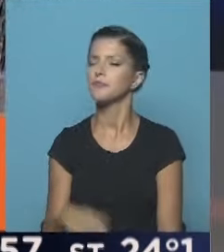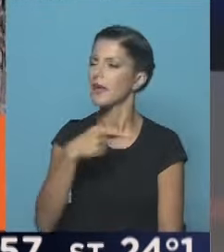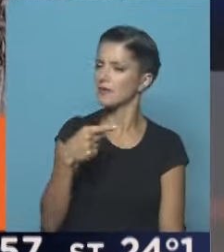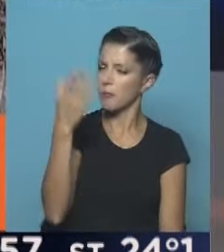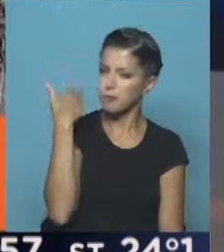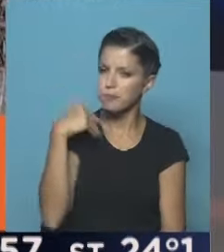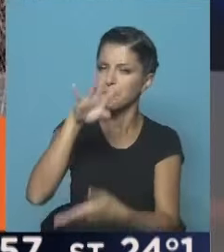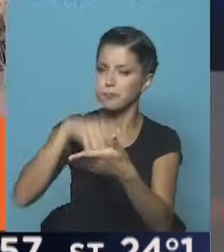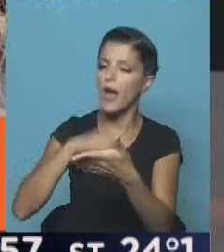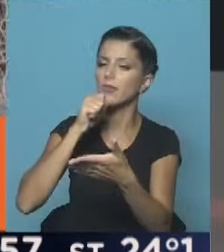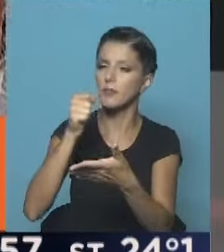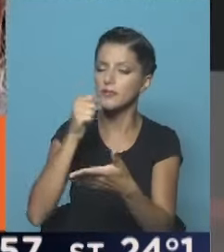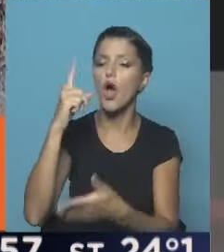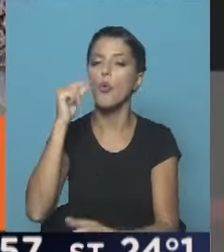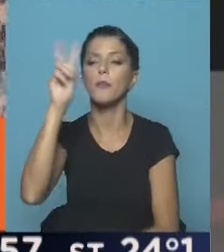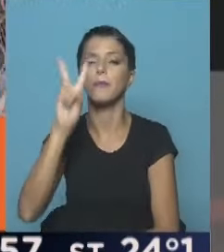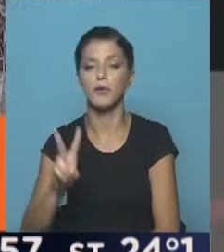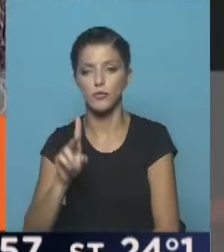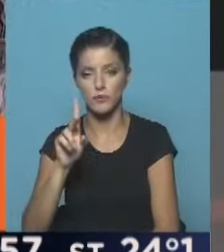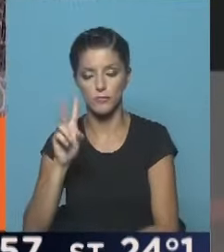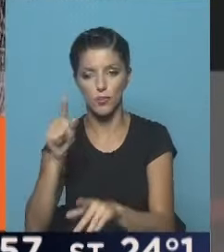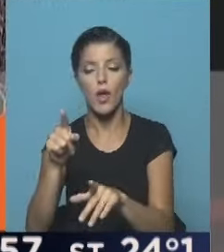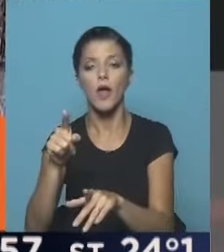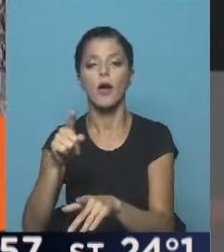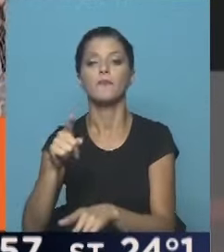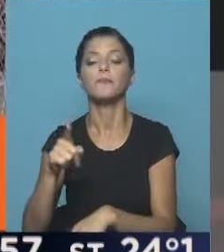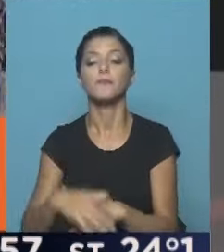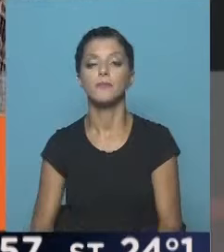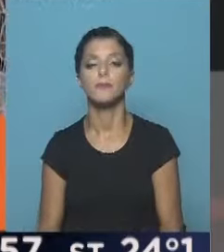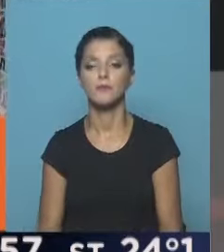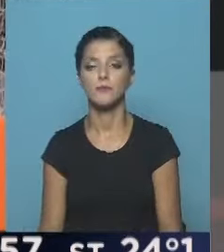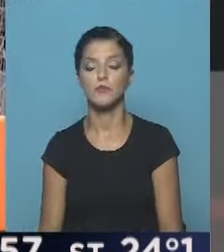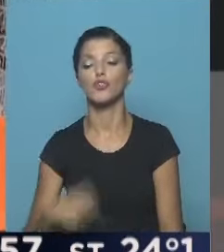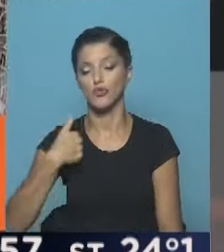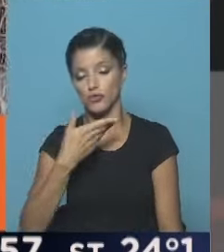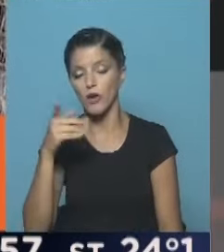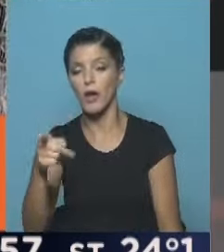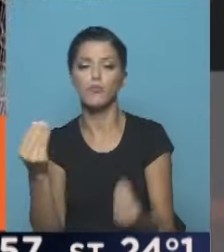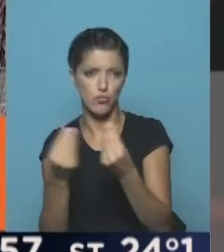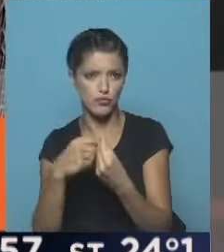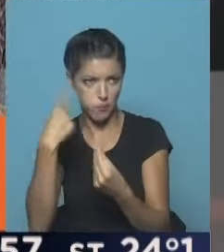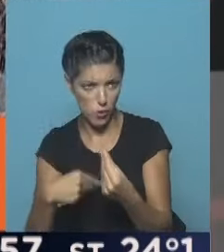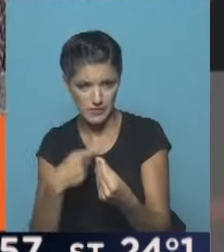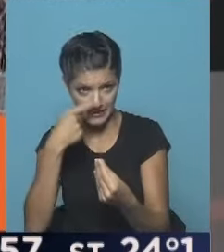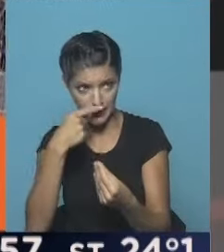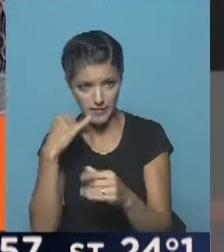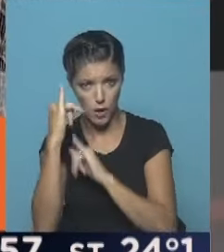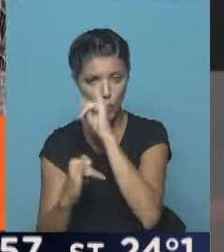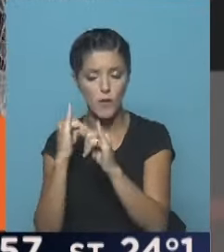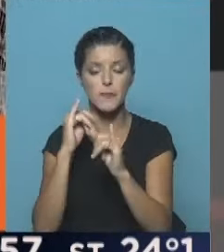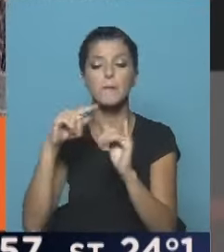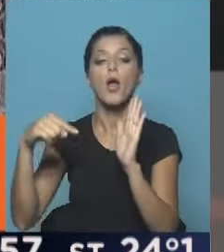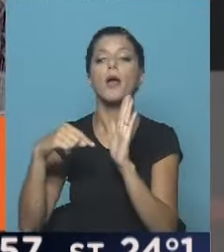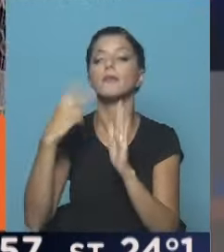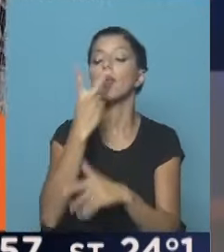interesante al sociólogo venezolano Eduardo Lander. Entre las muchas cosas que dice, que realmente eran muy interesantes, hace dos